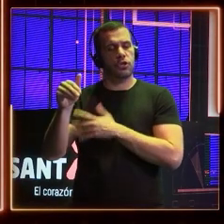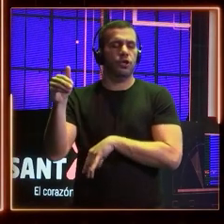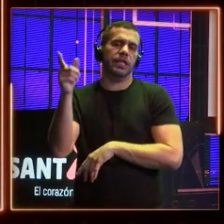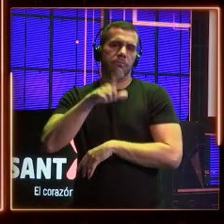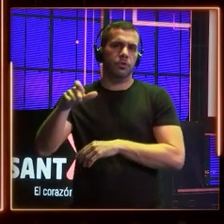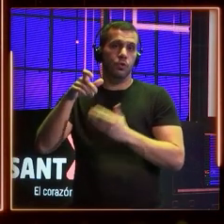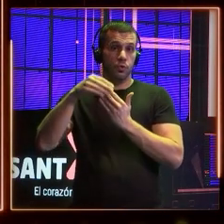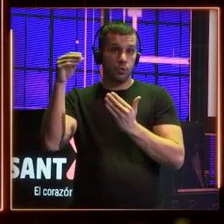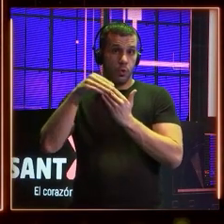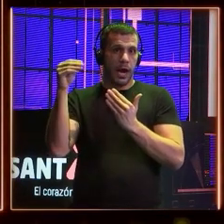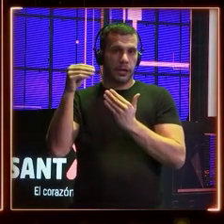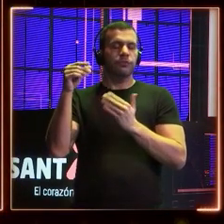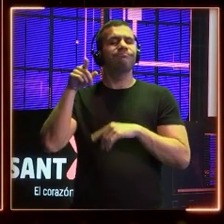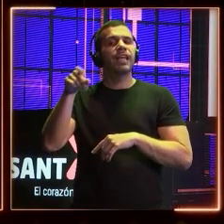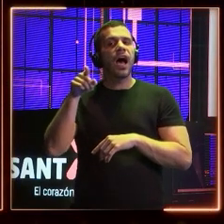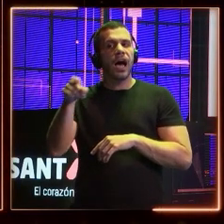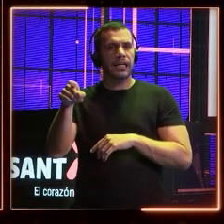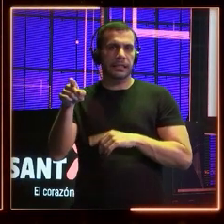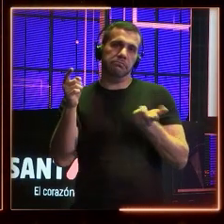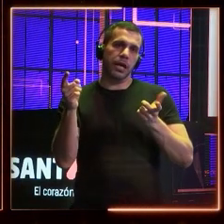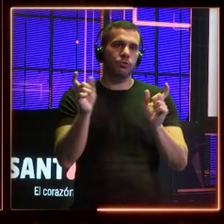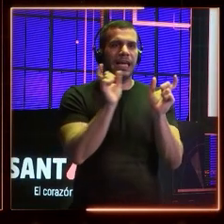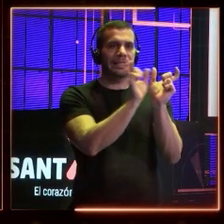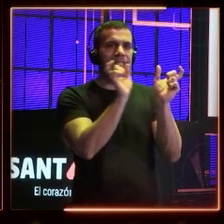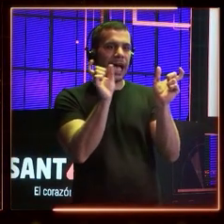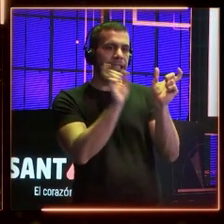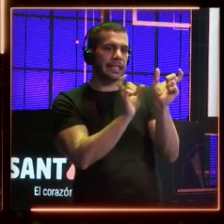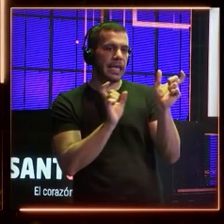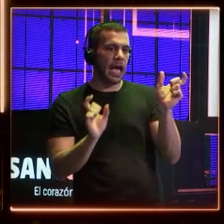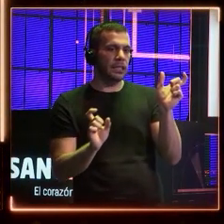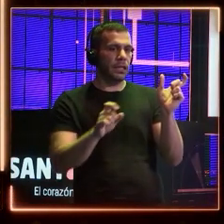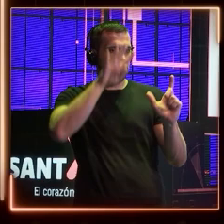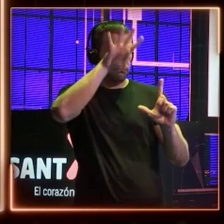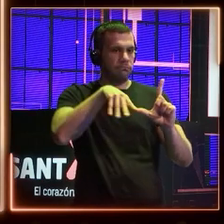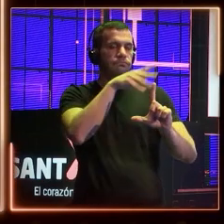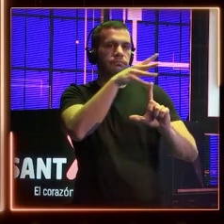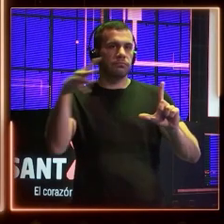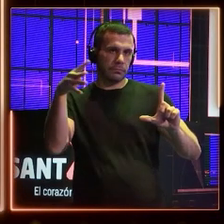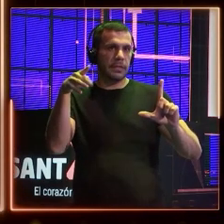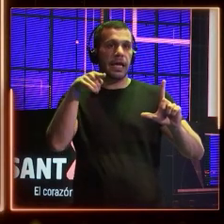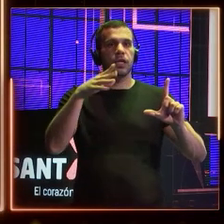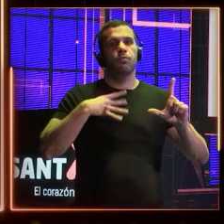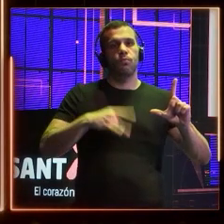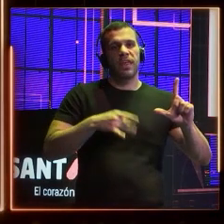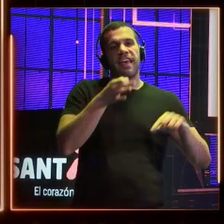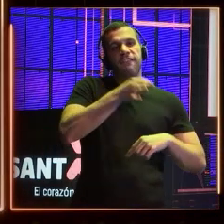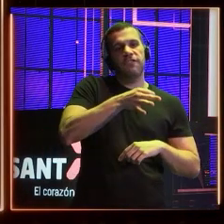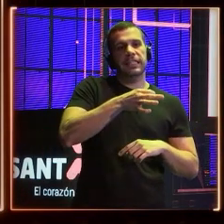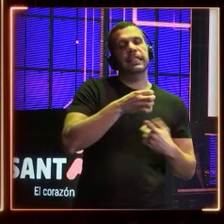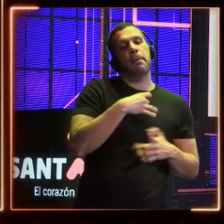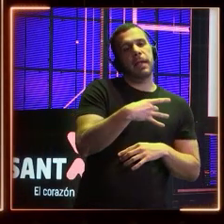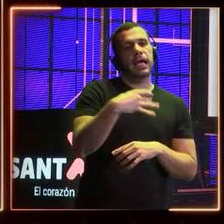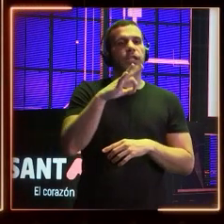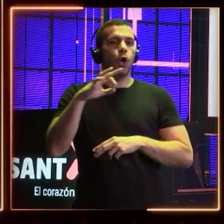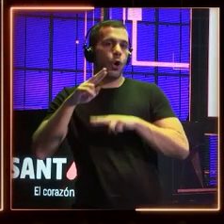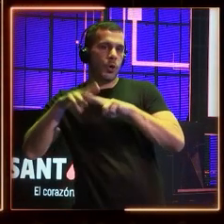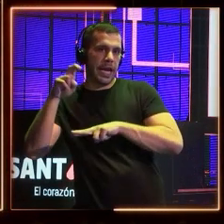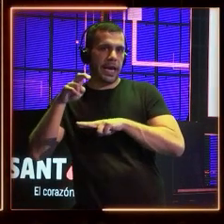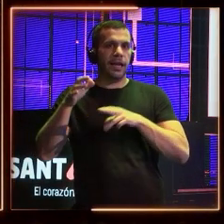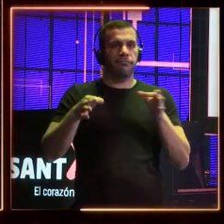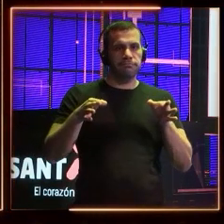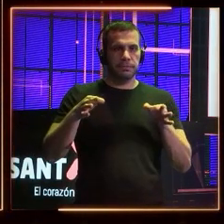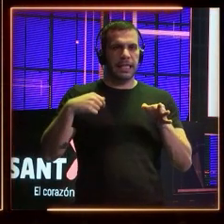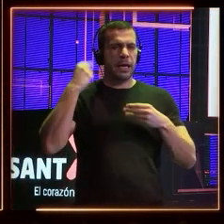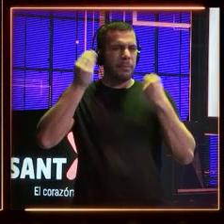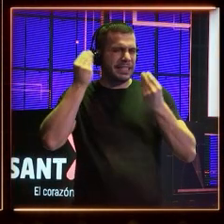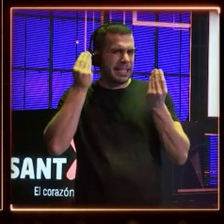él y lo que tiene es una serie de casillas en la que pones fichas blancas y fichas negras Por qué se pensaba que en este juego